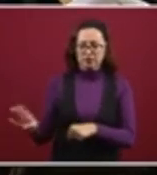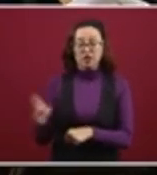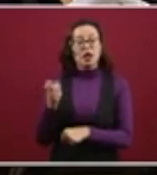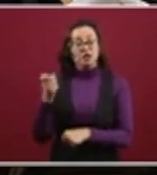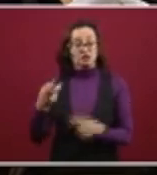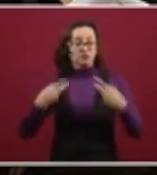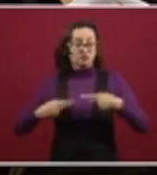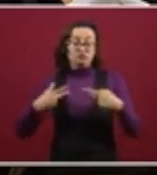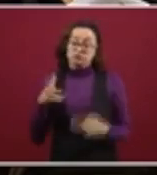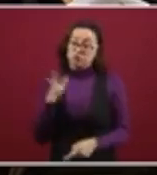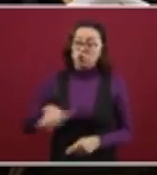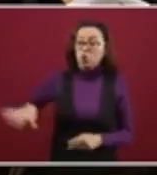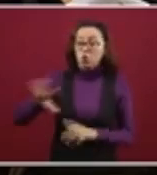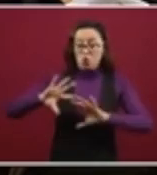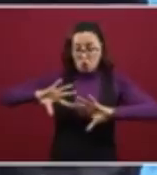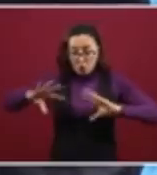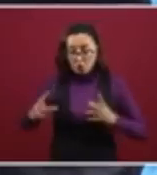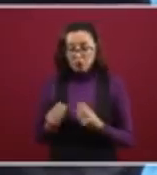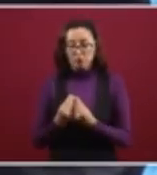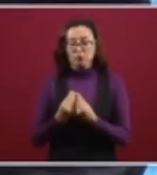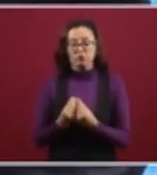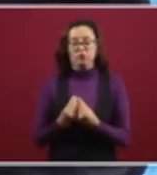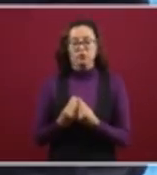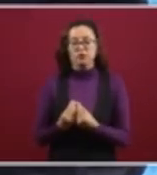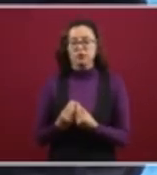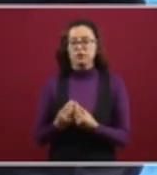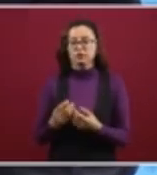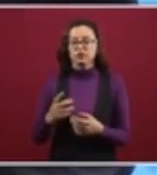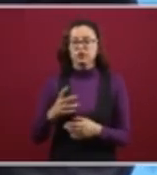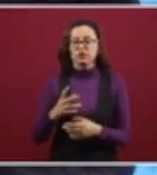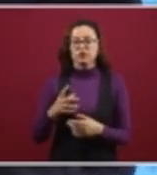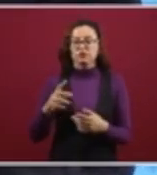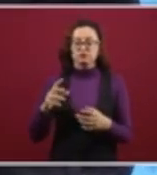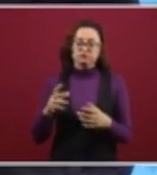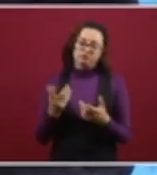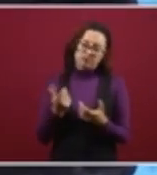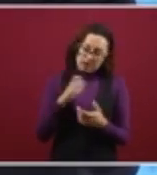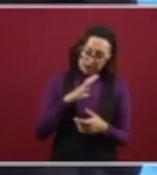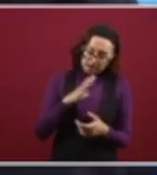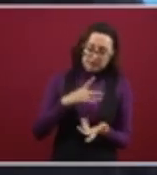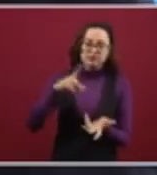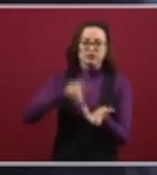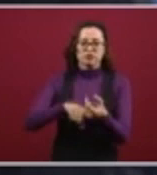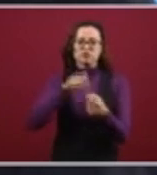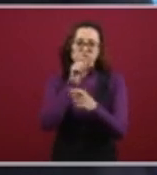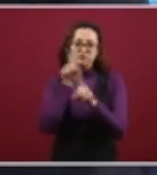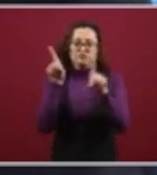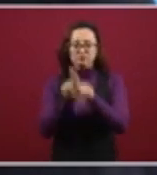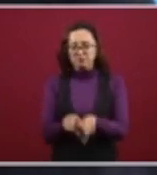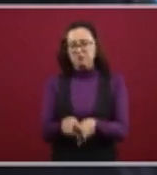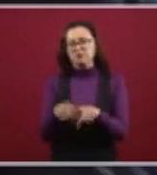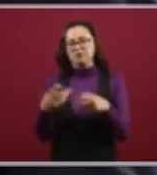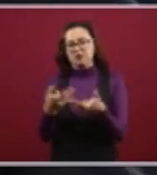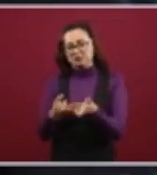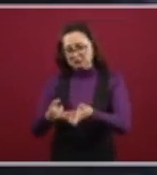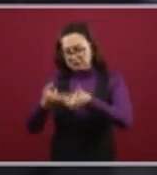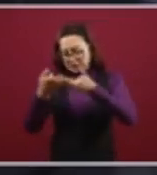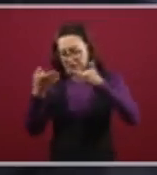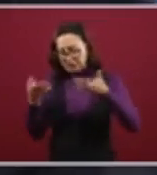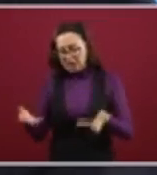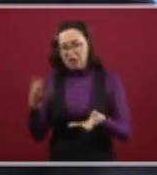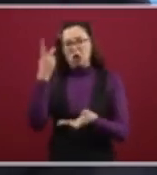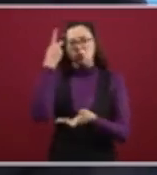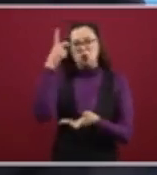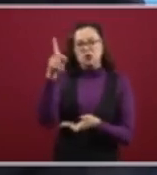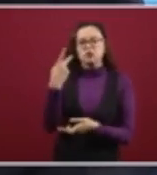233.235 productores incluye claramente y con certeza a estos pequeños productores para los cuales se ha